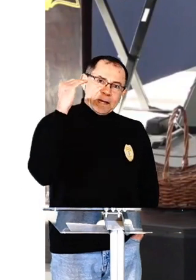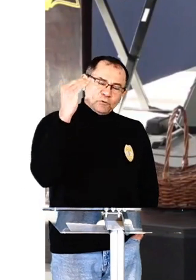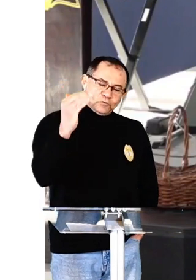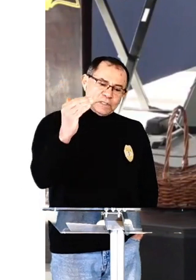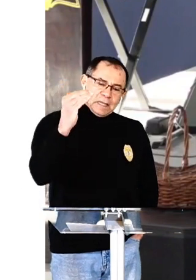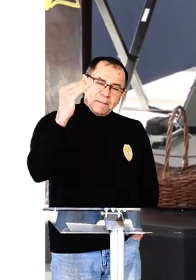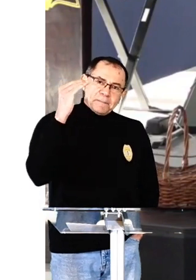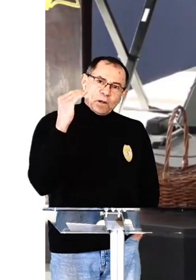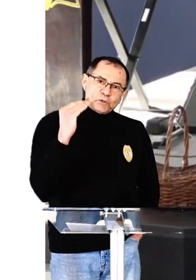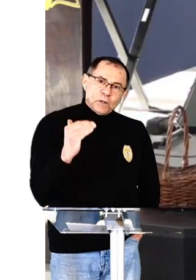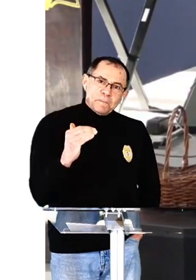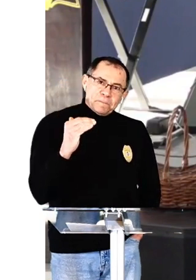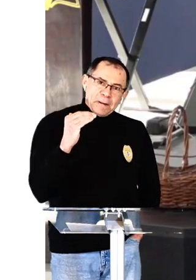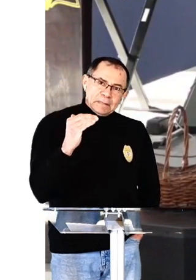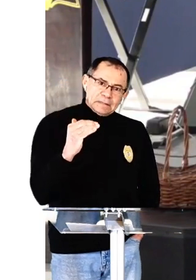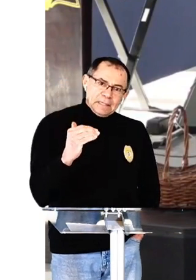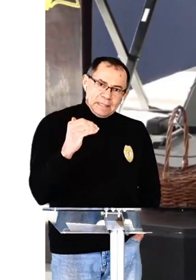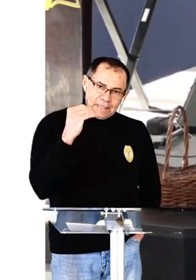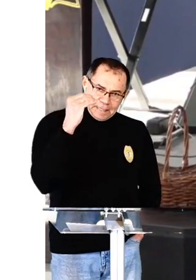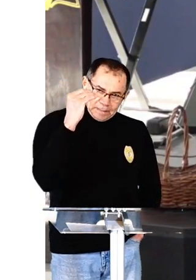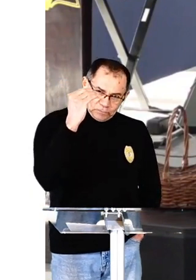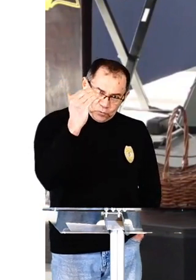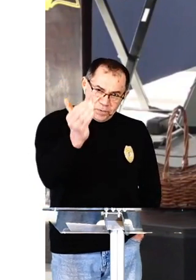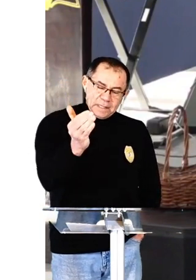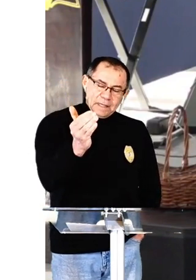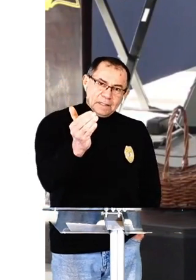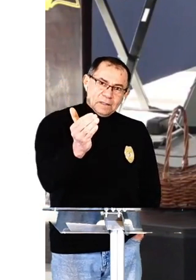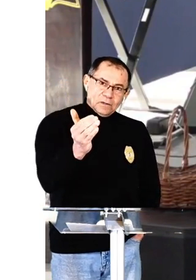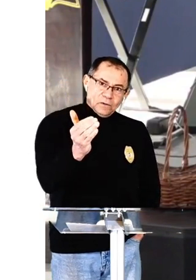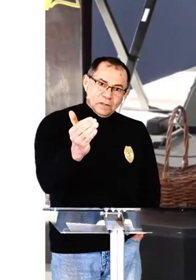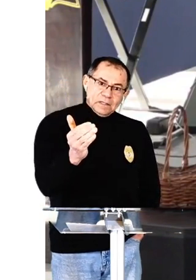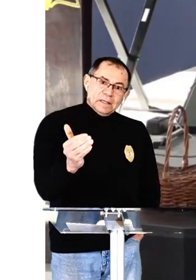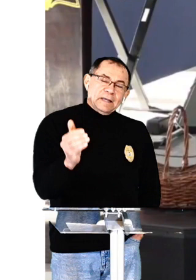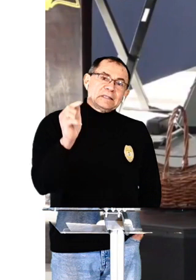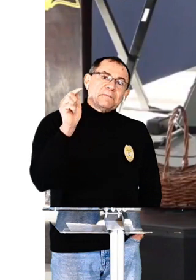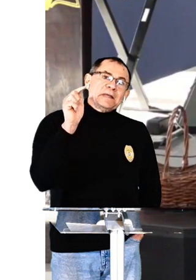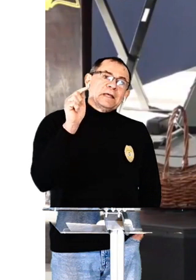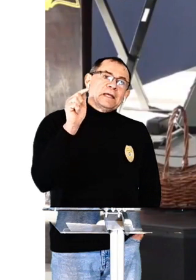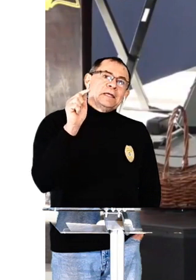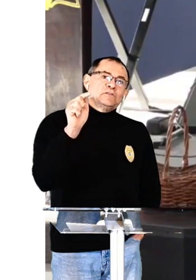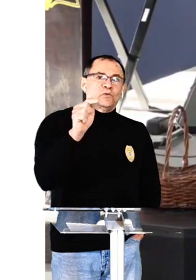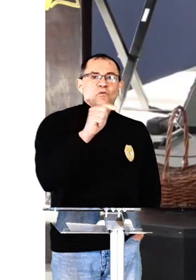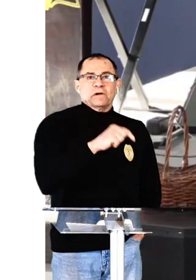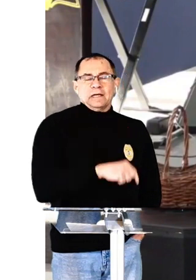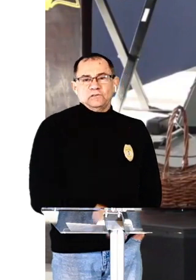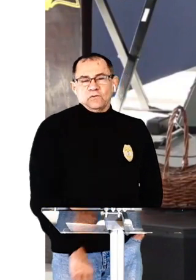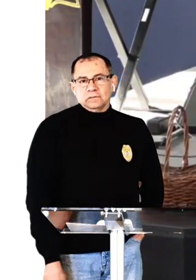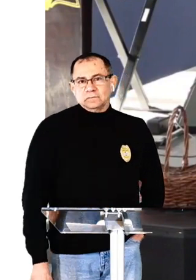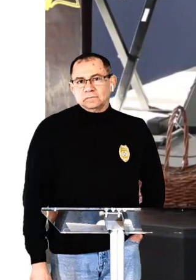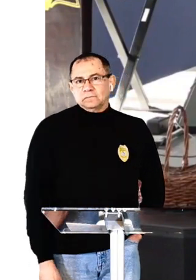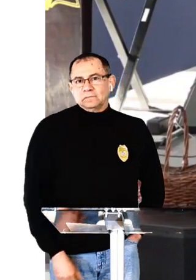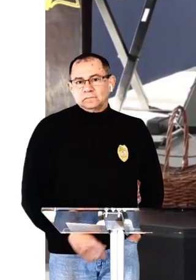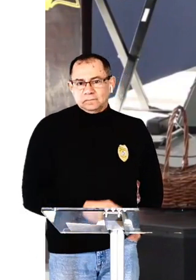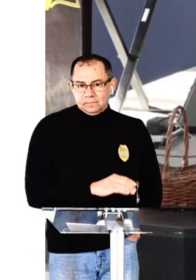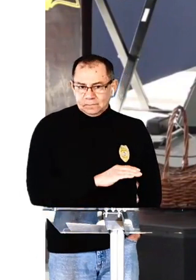es para usted, para que usted lo implante en su vida y también en su